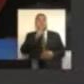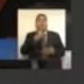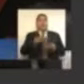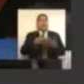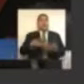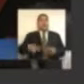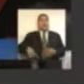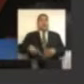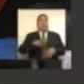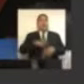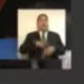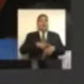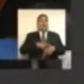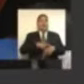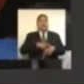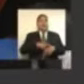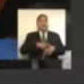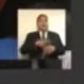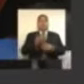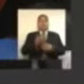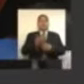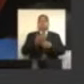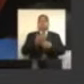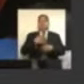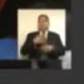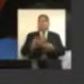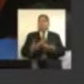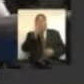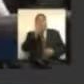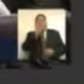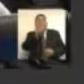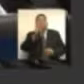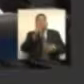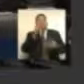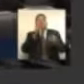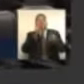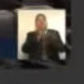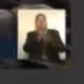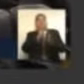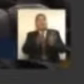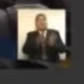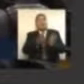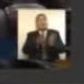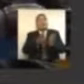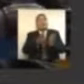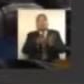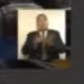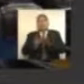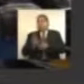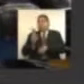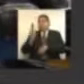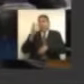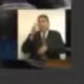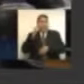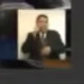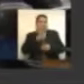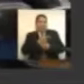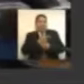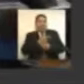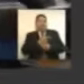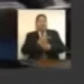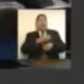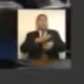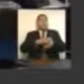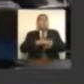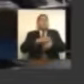haciendo una investigación o tiene un proyecto para la realización de un estudio cinematográfico, hay que